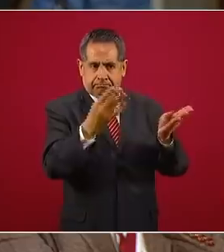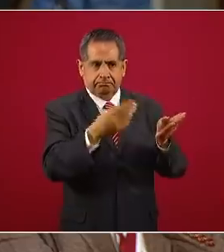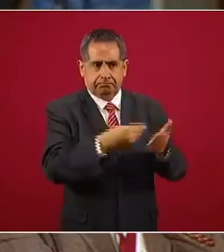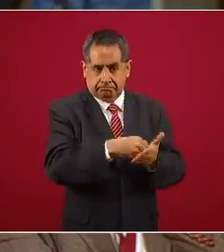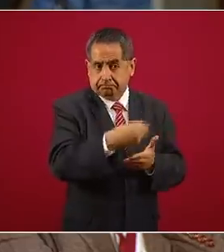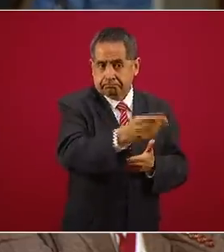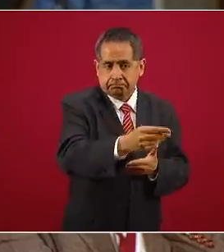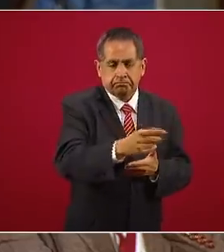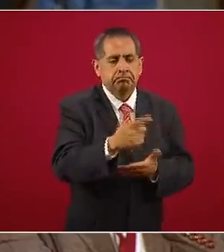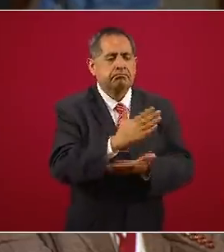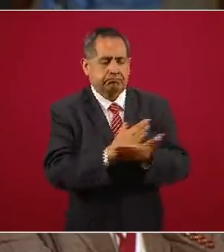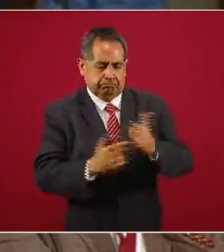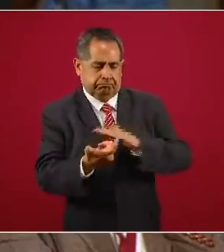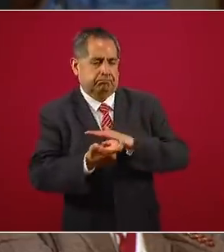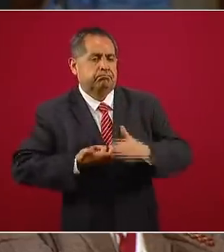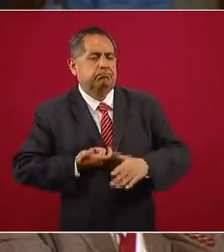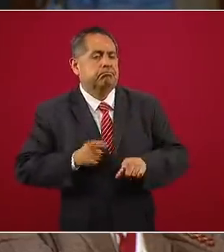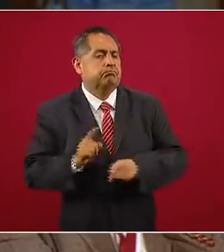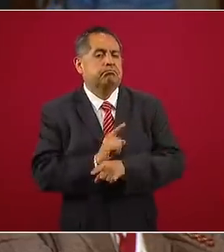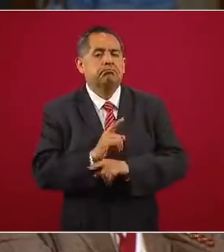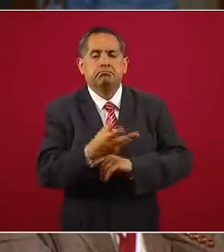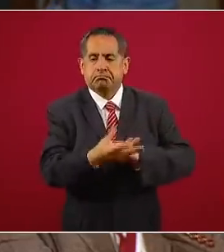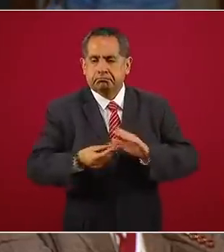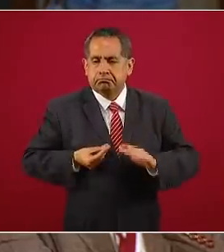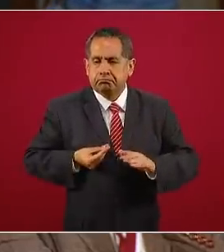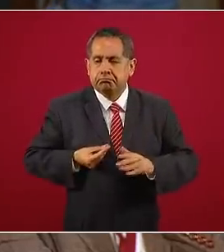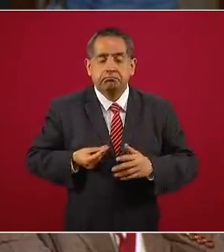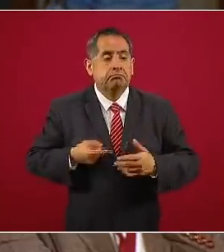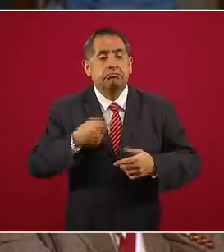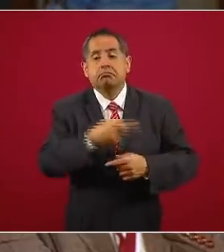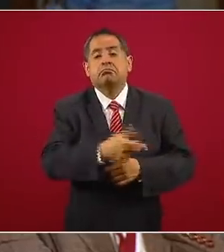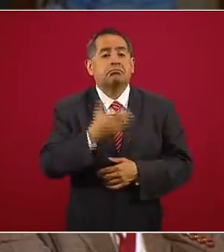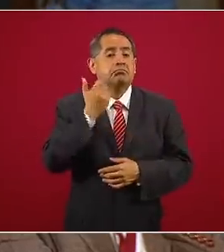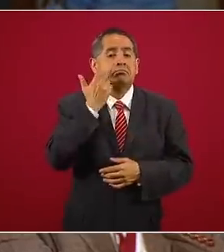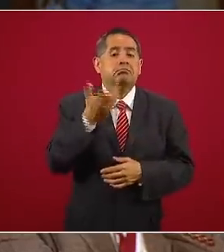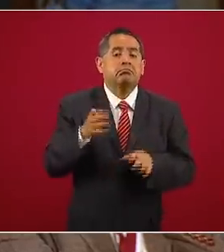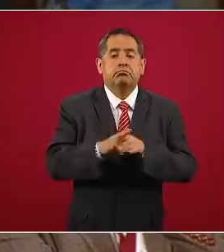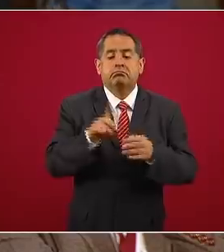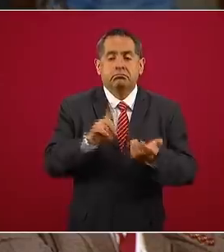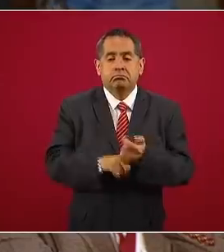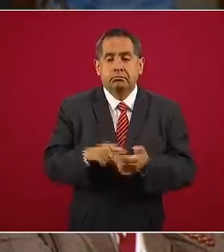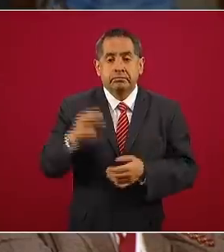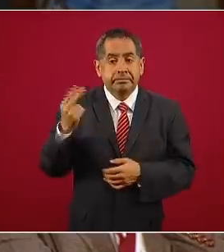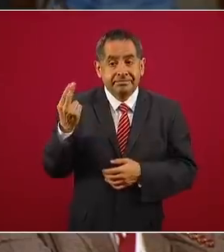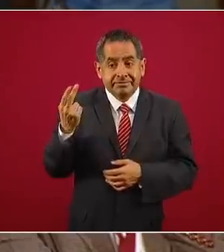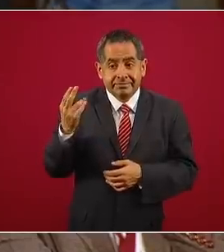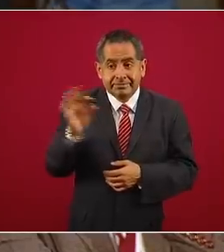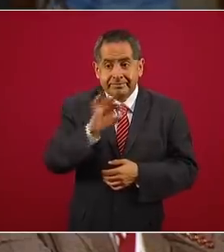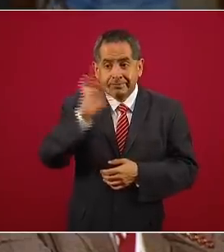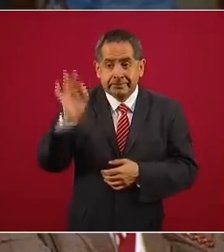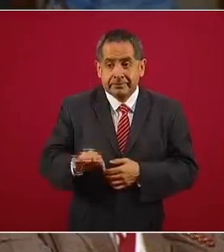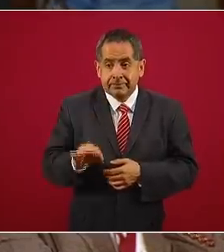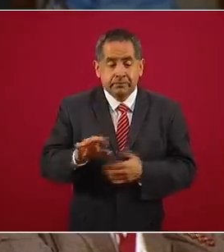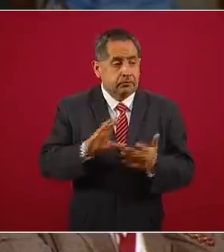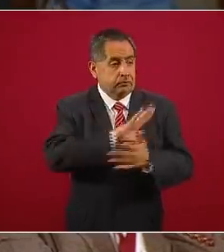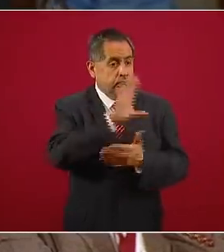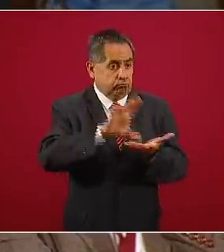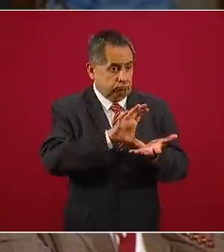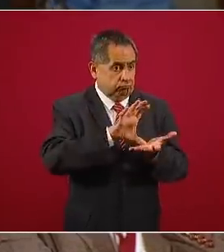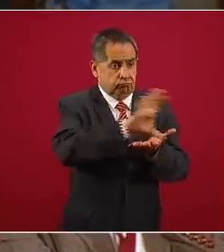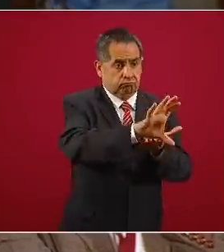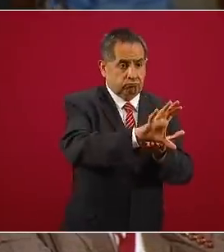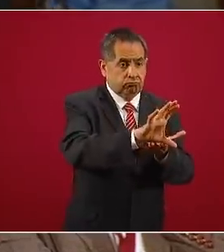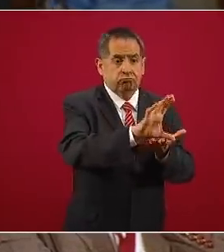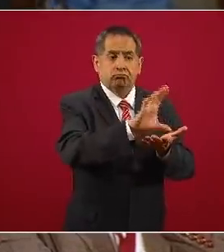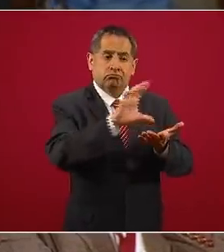dólares por cada cuenta nada más y nada menos que el 25 por ciento del total de cada cuenta